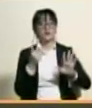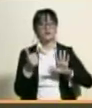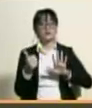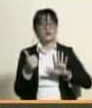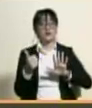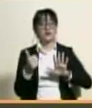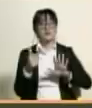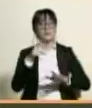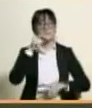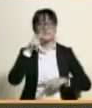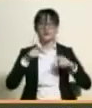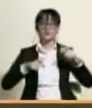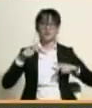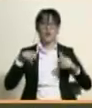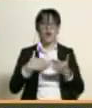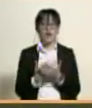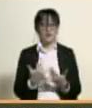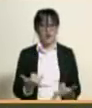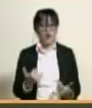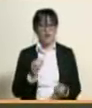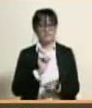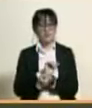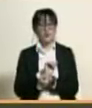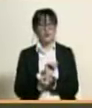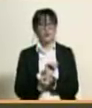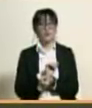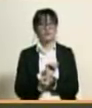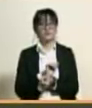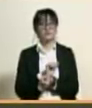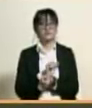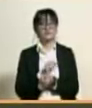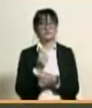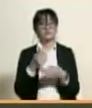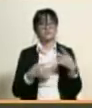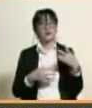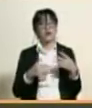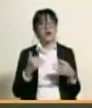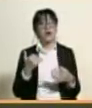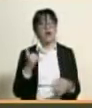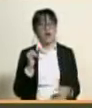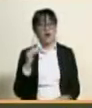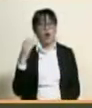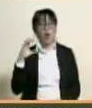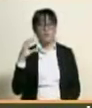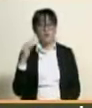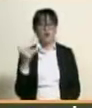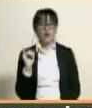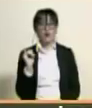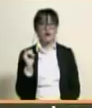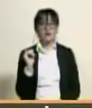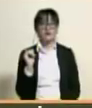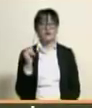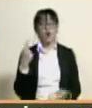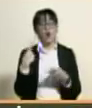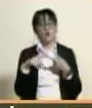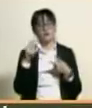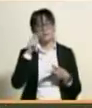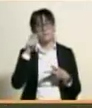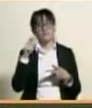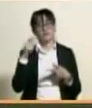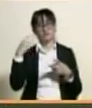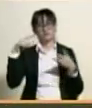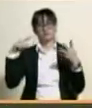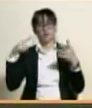86 ciudadanos. Entre ellos también tenemos ciudadanos de nacionalidad colombiana y otras